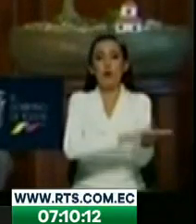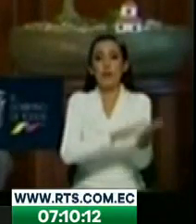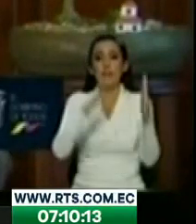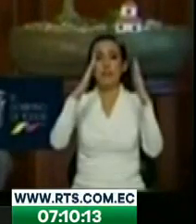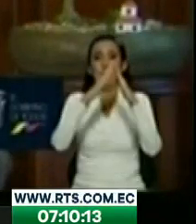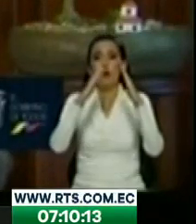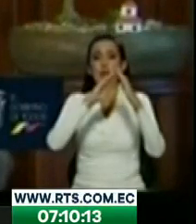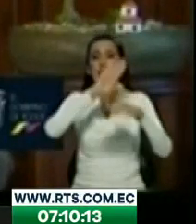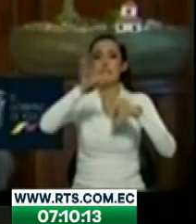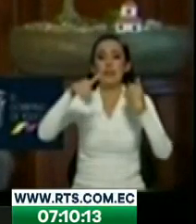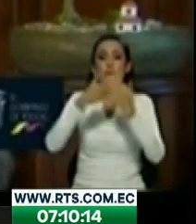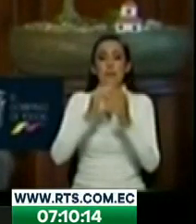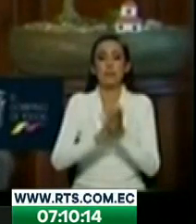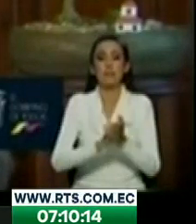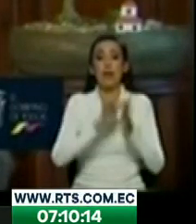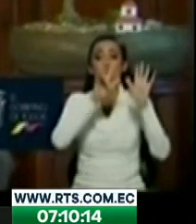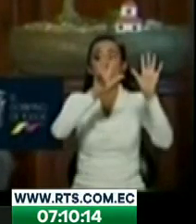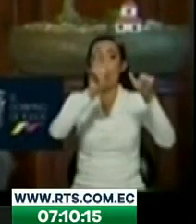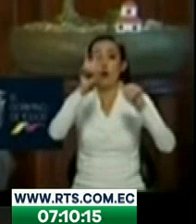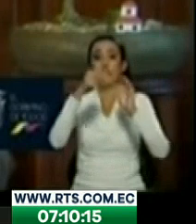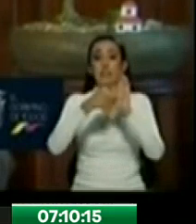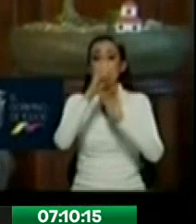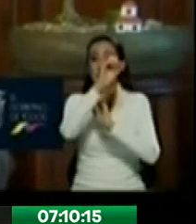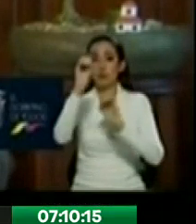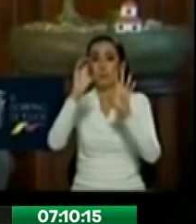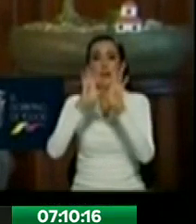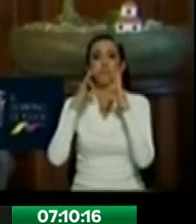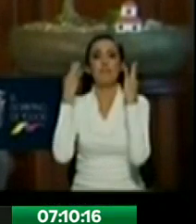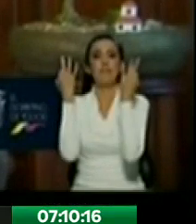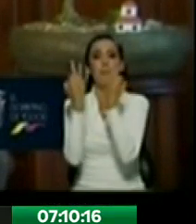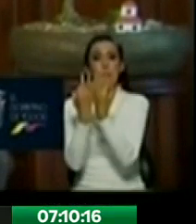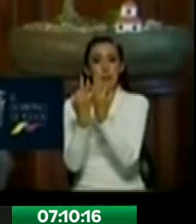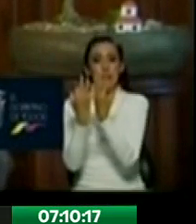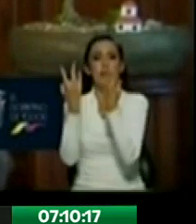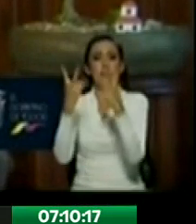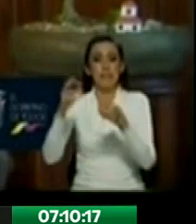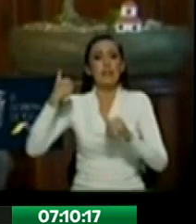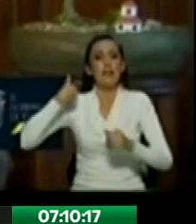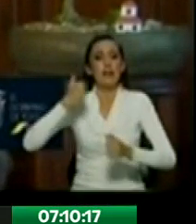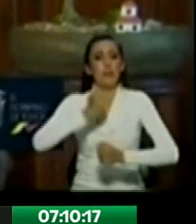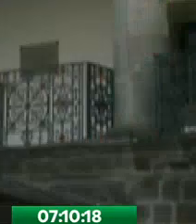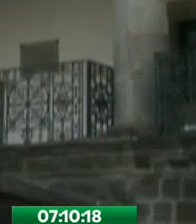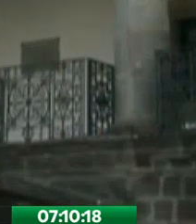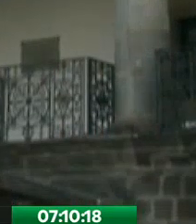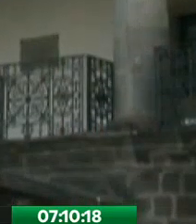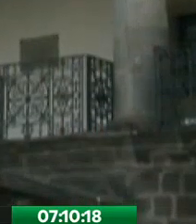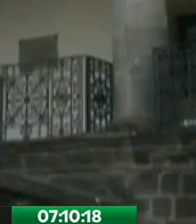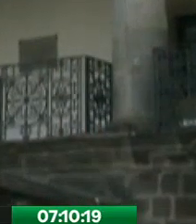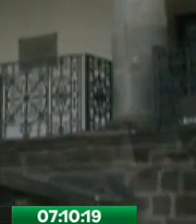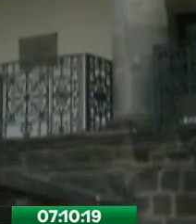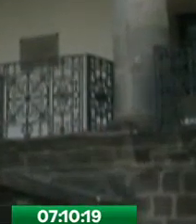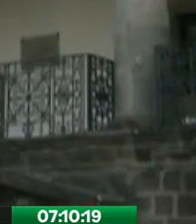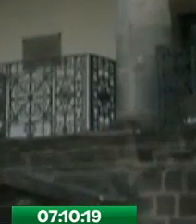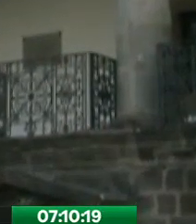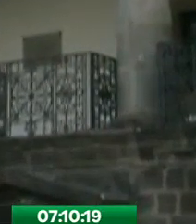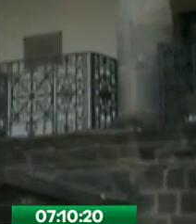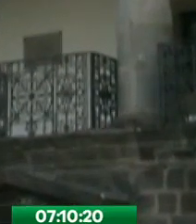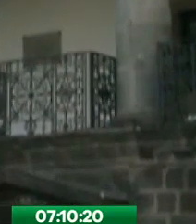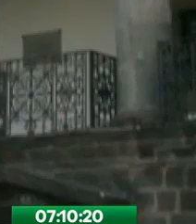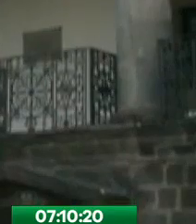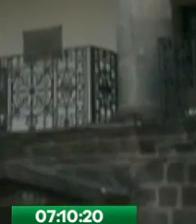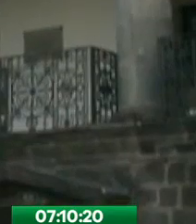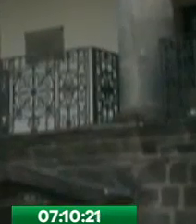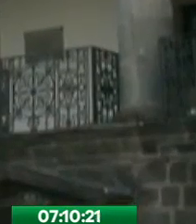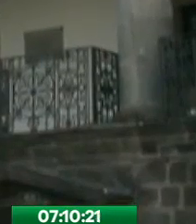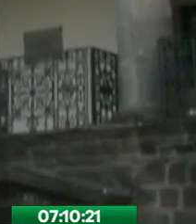decir, 82.000 familias más el próximo año tendrán techo propio. Y las buenas noticias seguirán sumándose para el